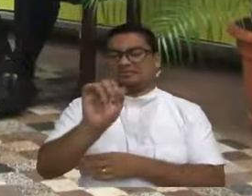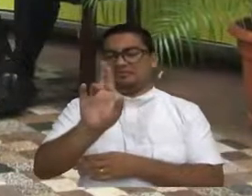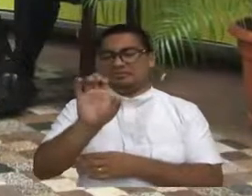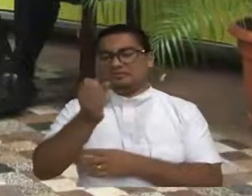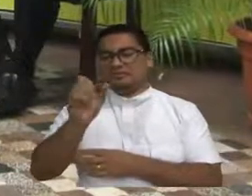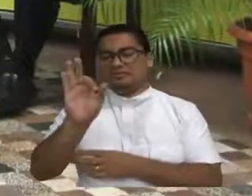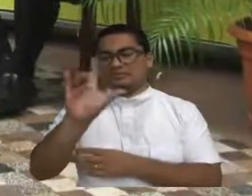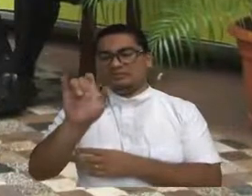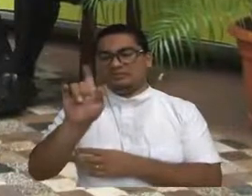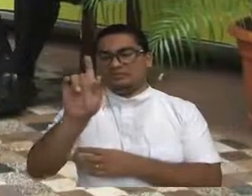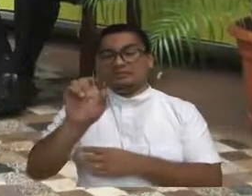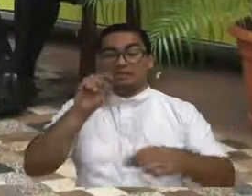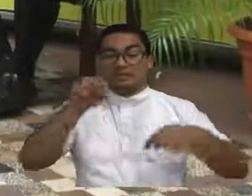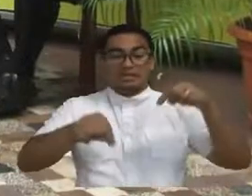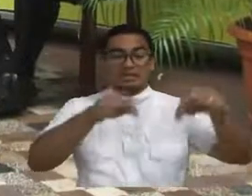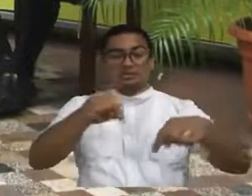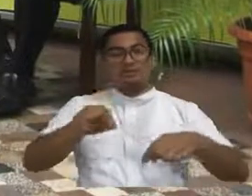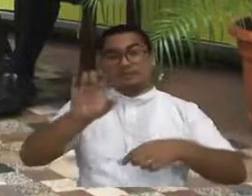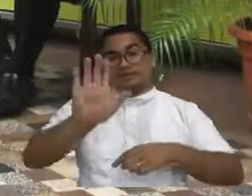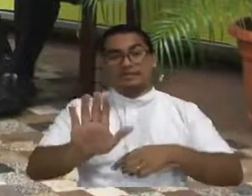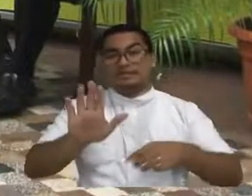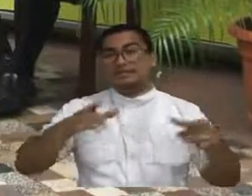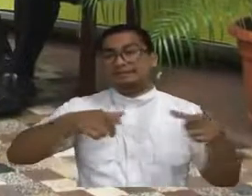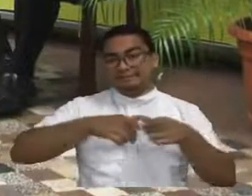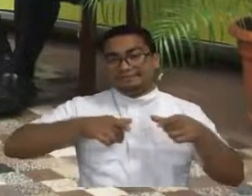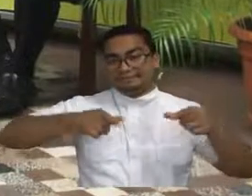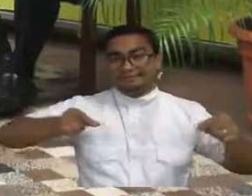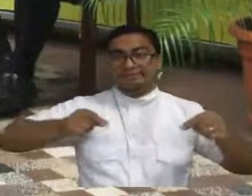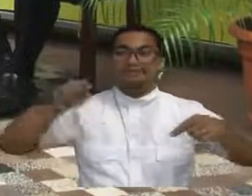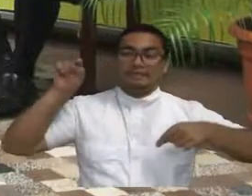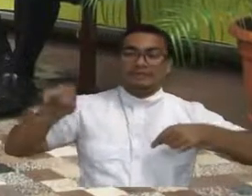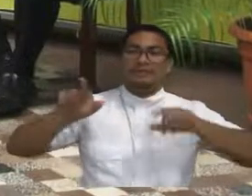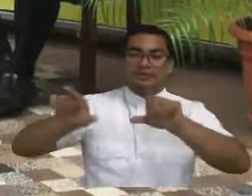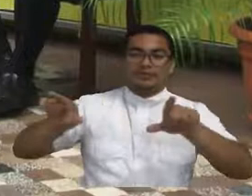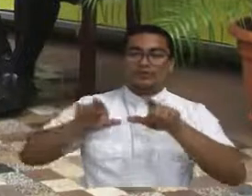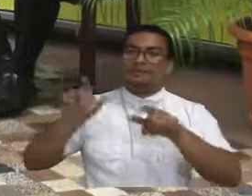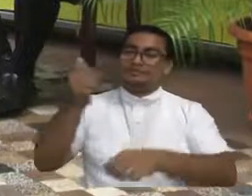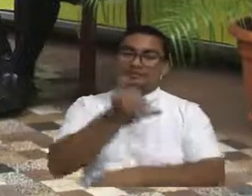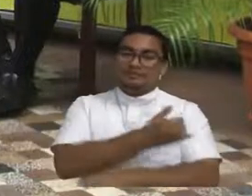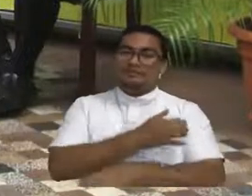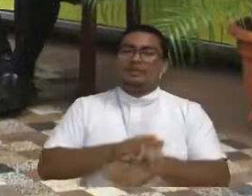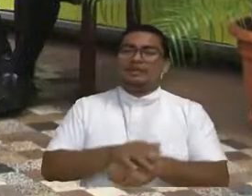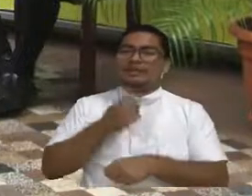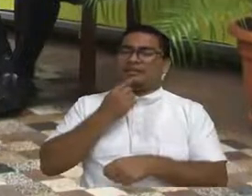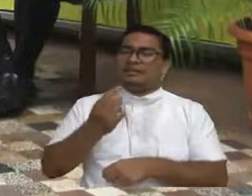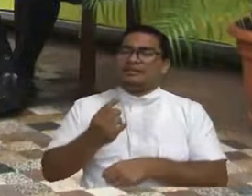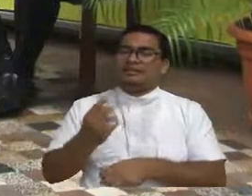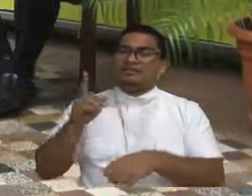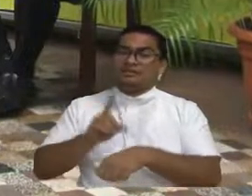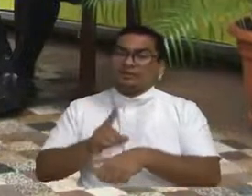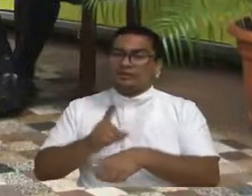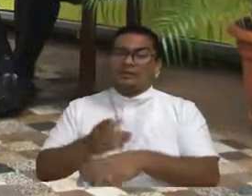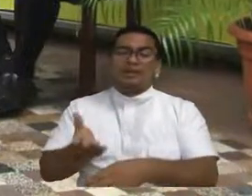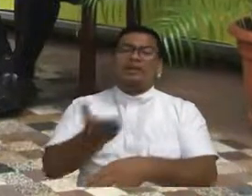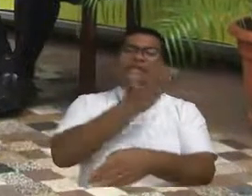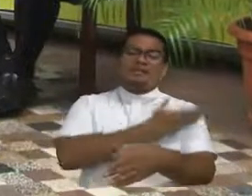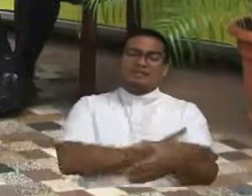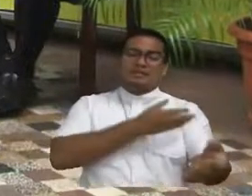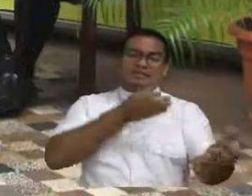de Managua. Bueno, ya el doctor nos explicaba en el inicio del programa que una vez que la depresión postparto